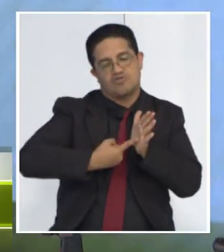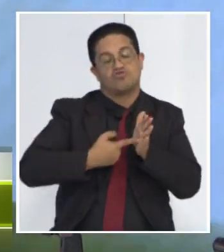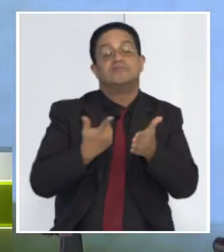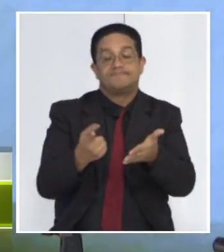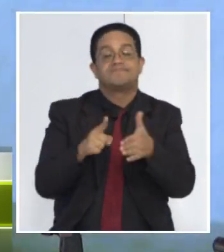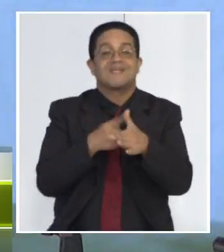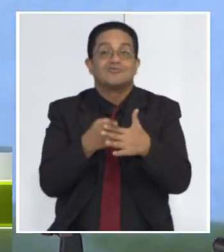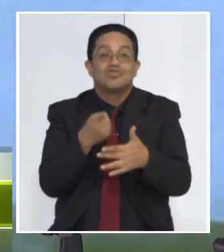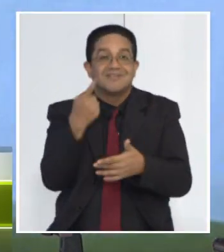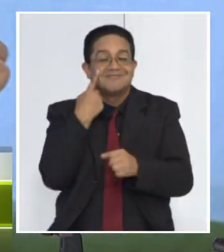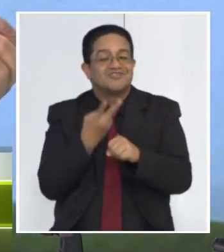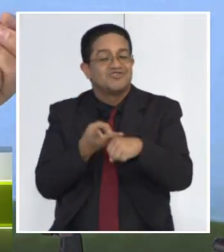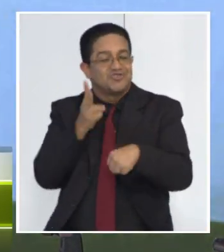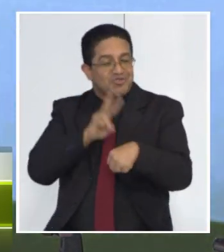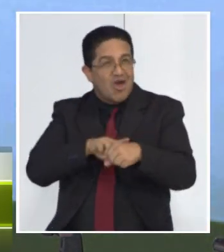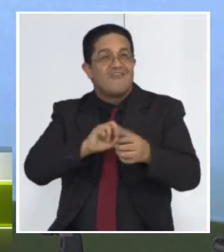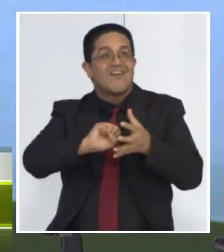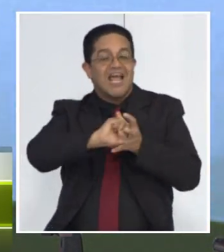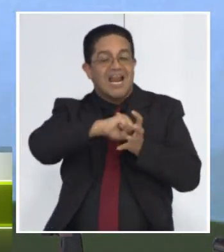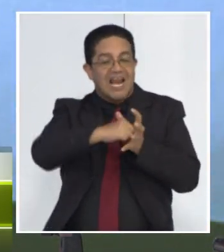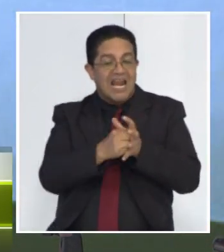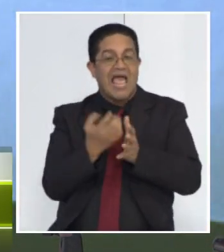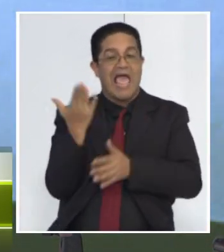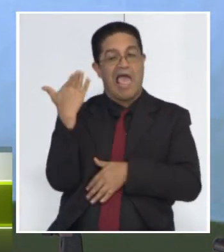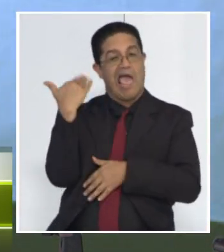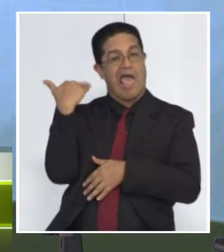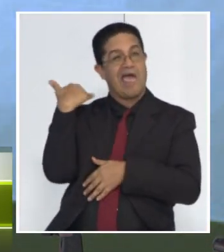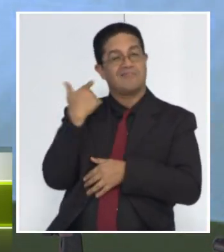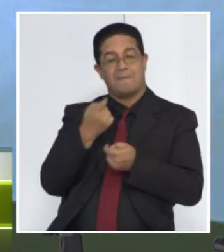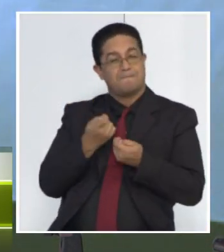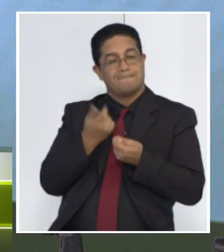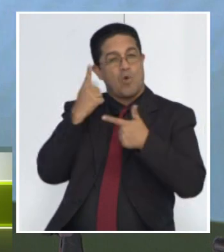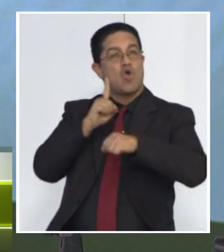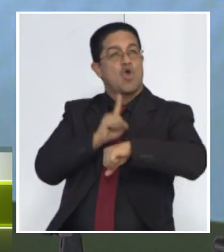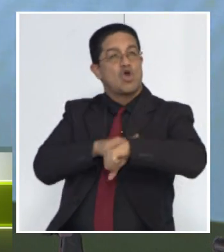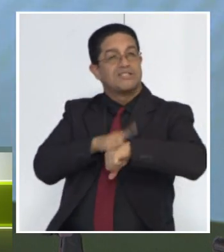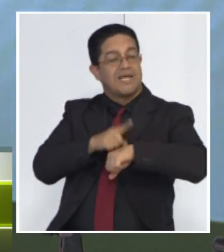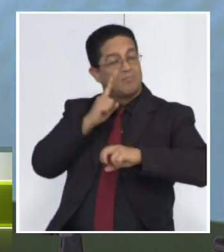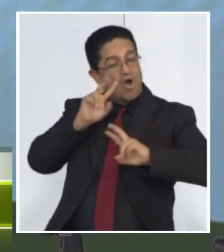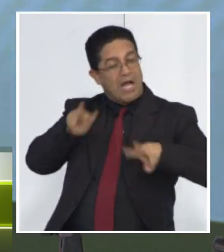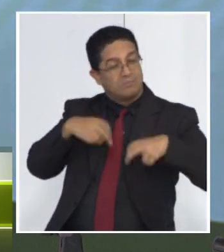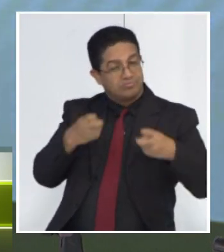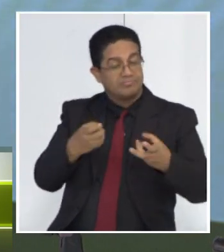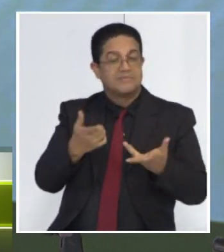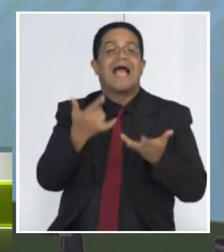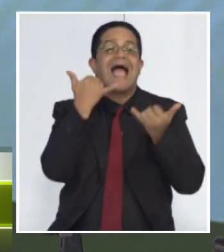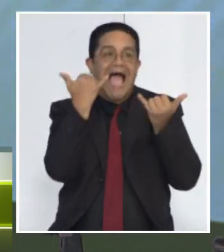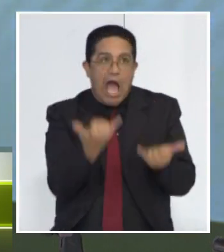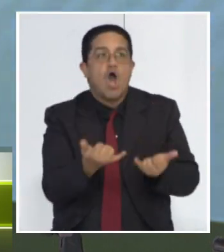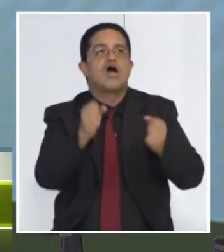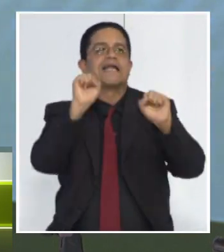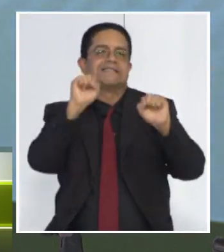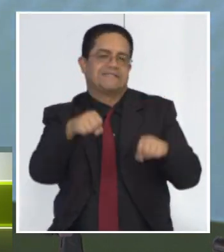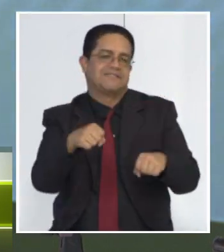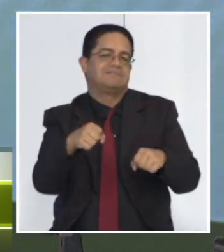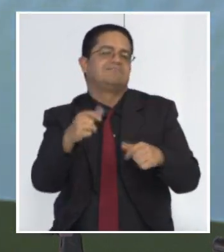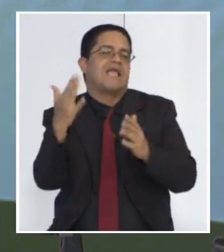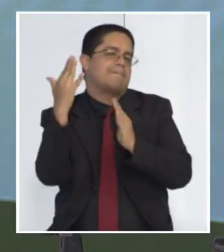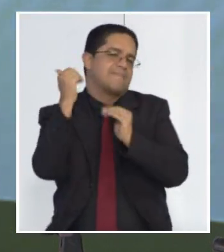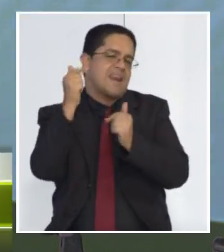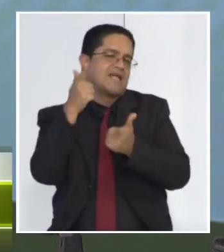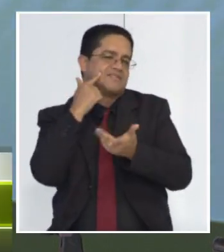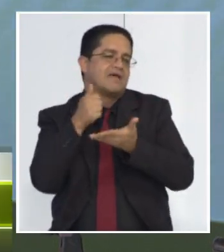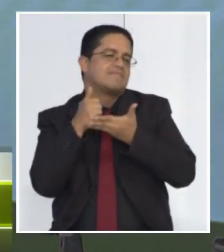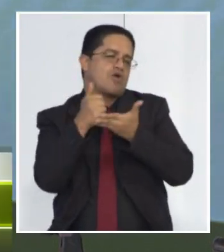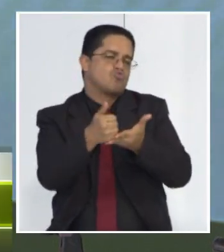movilidad hace poquitos años era el futuro del reemplazo articular. Hoy indiscutiblemente es la esperanza que tiene para muchos